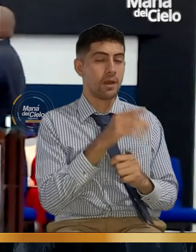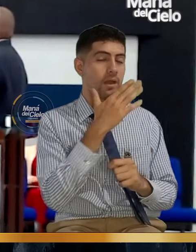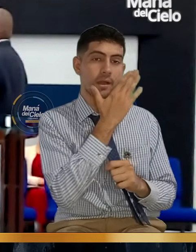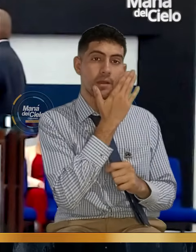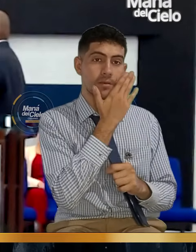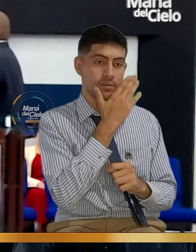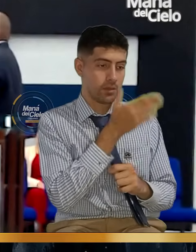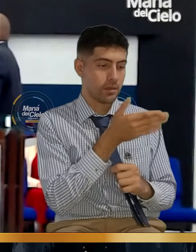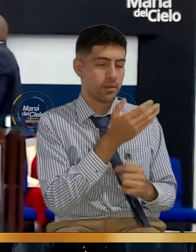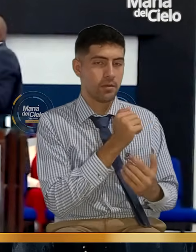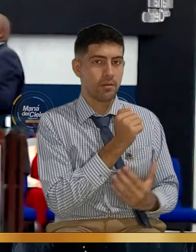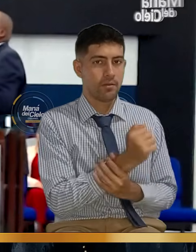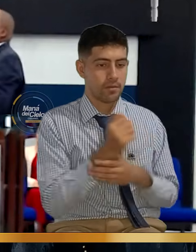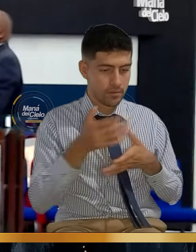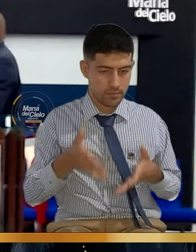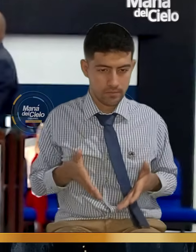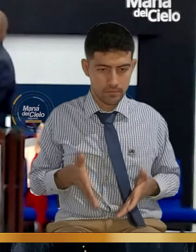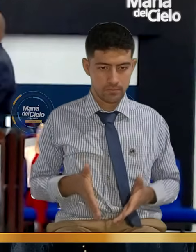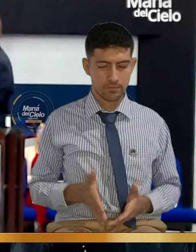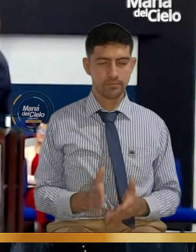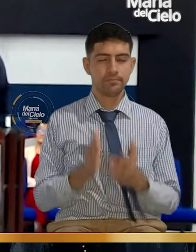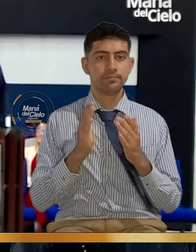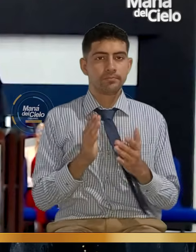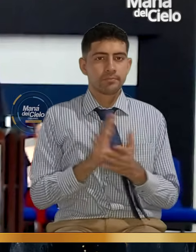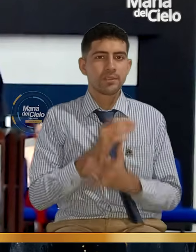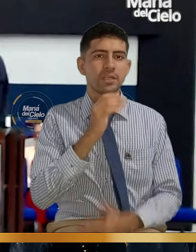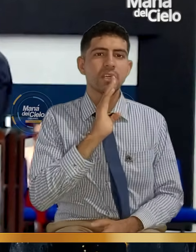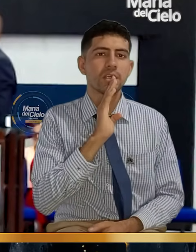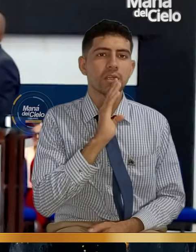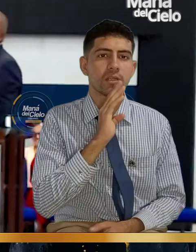que diga amén. Y a ella, ¿quién la mandó?